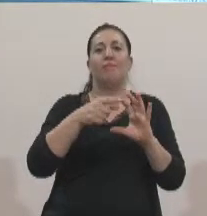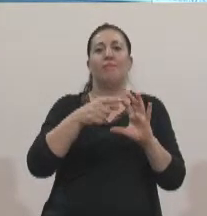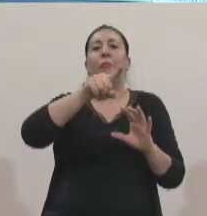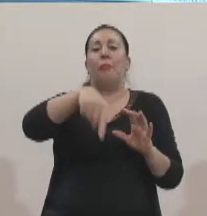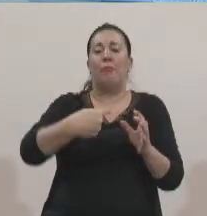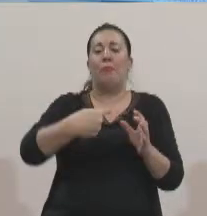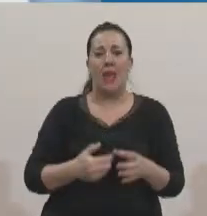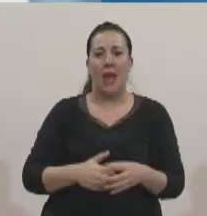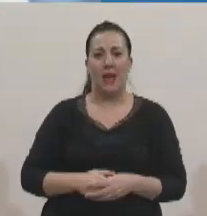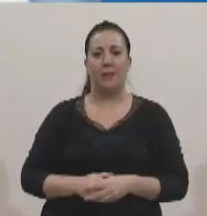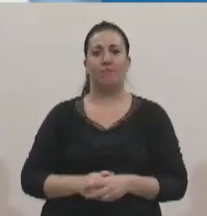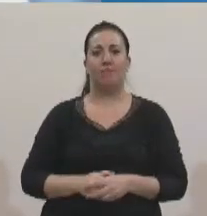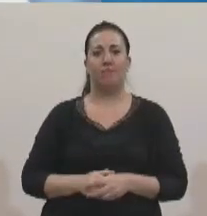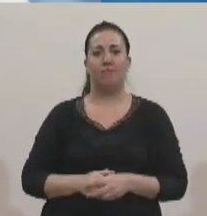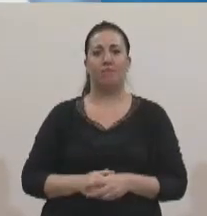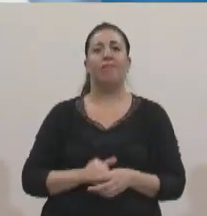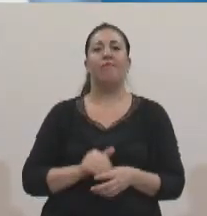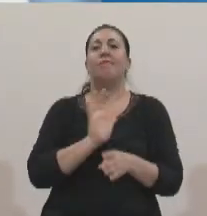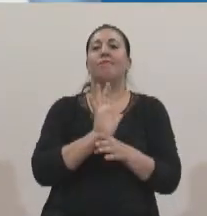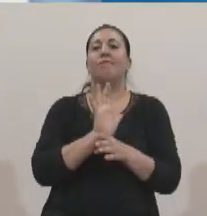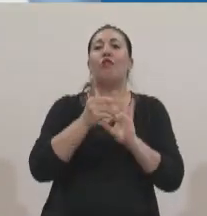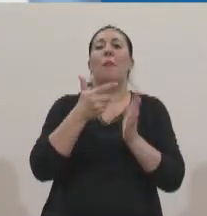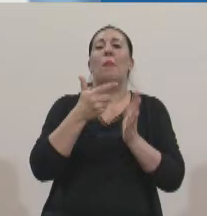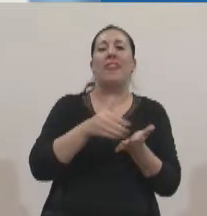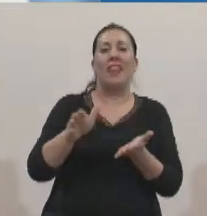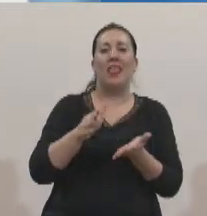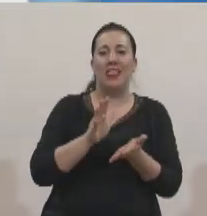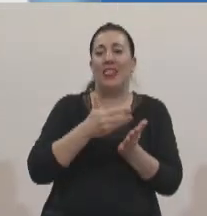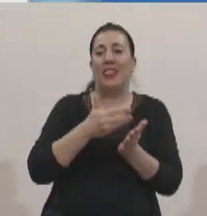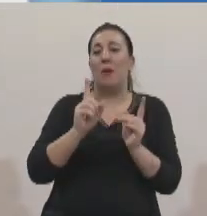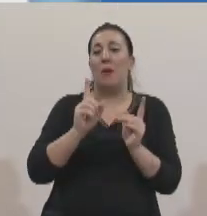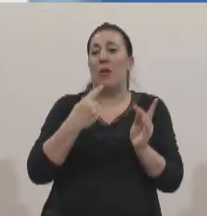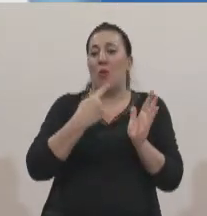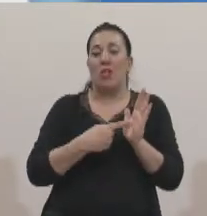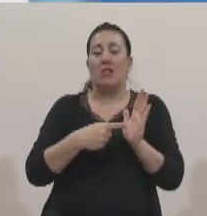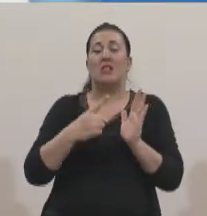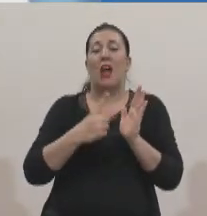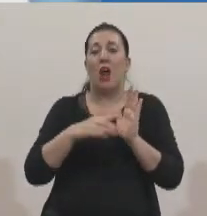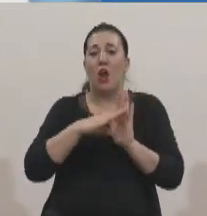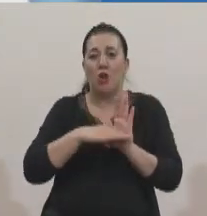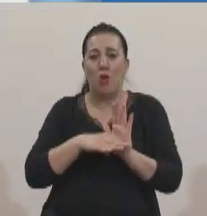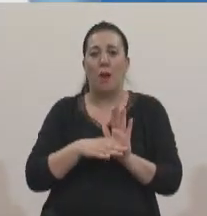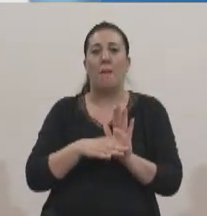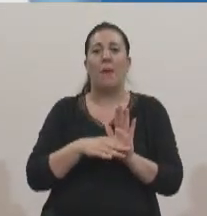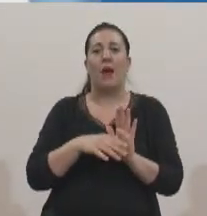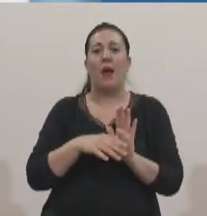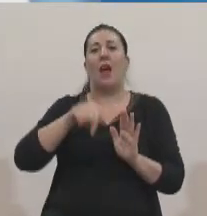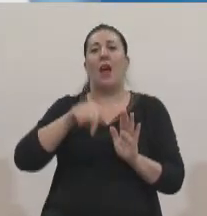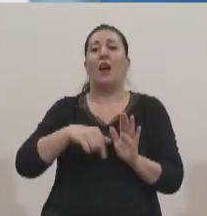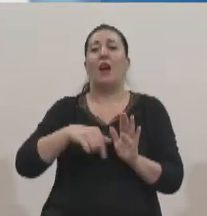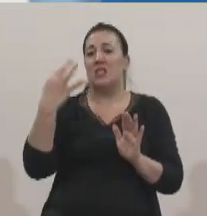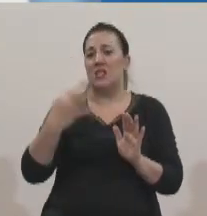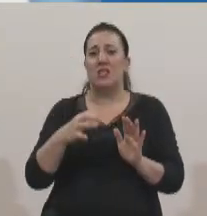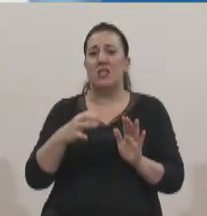implique una discriminación, como lo presume la norma, claramente va a ser resistida la contratación